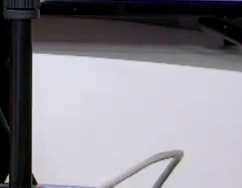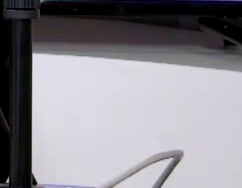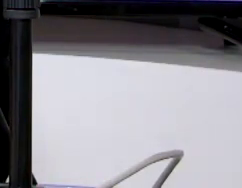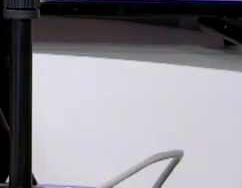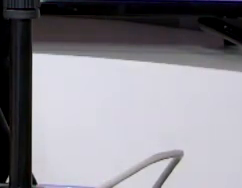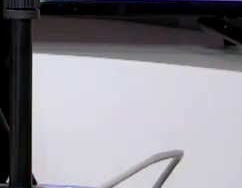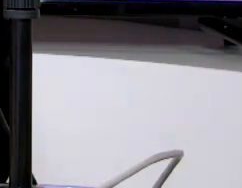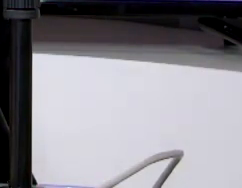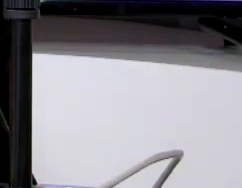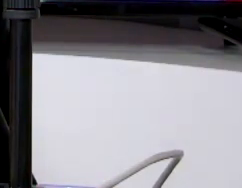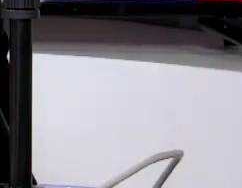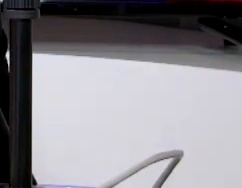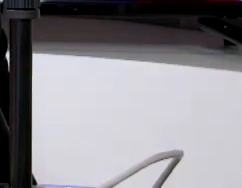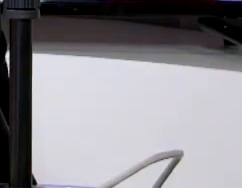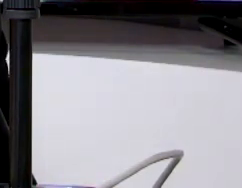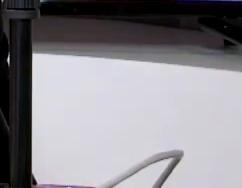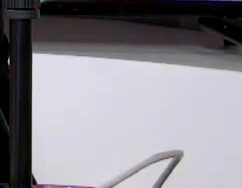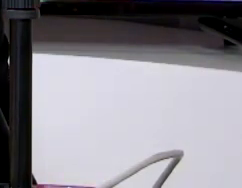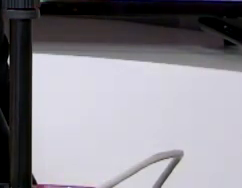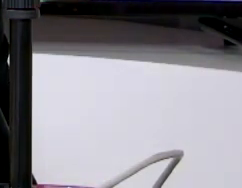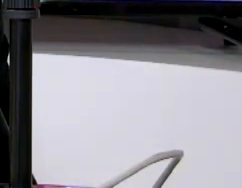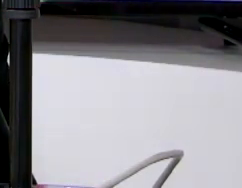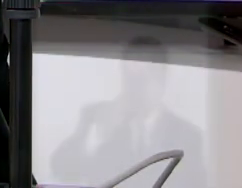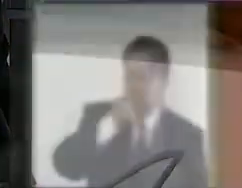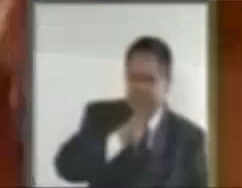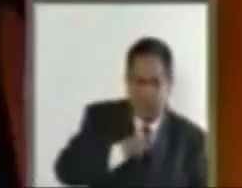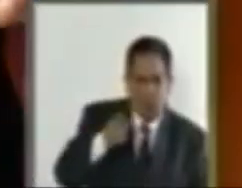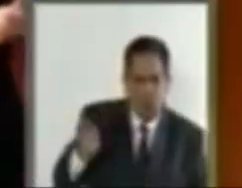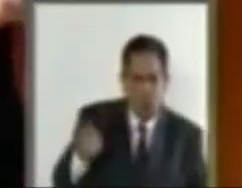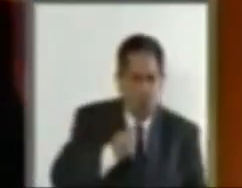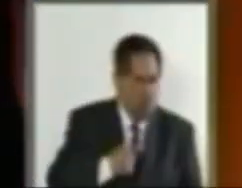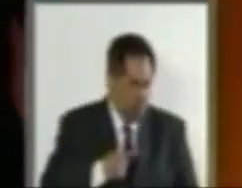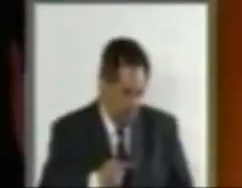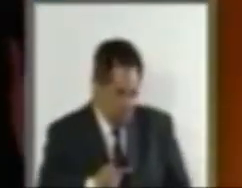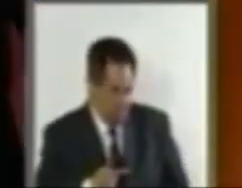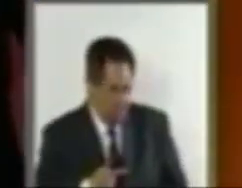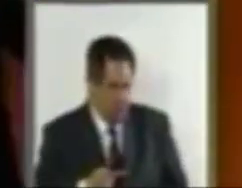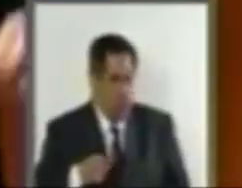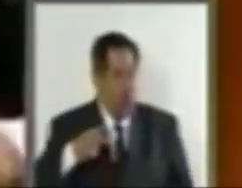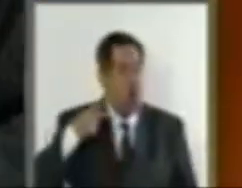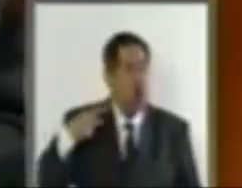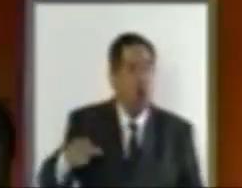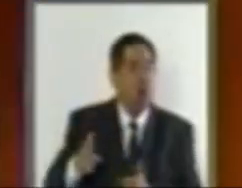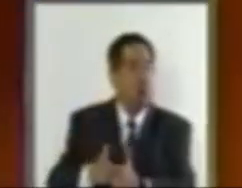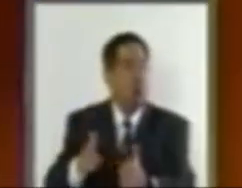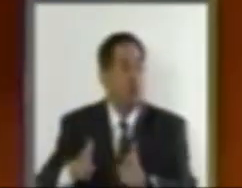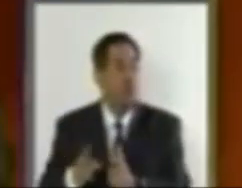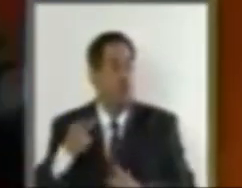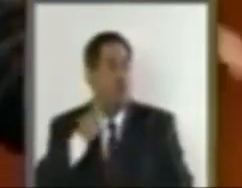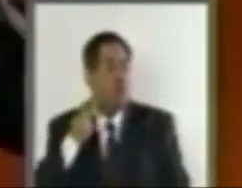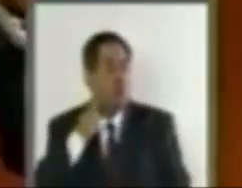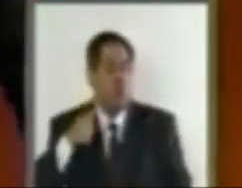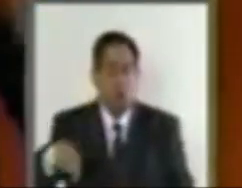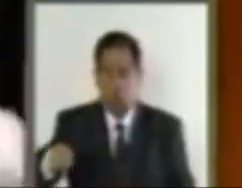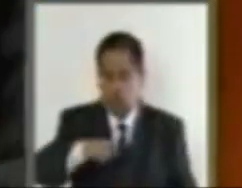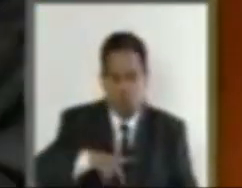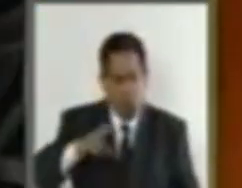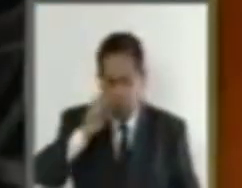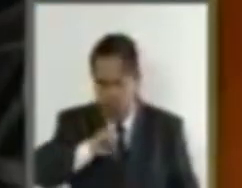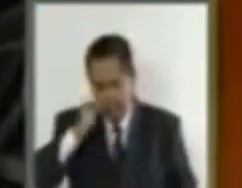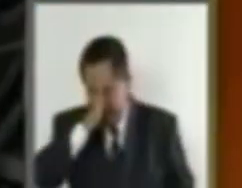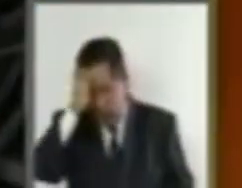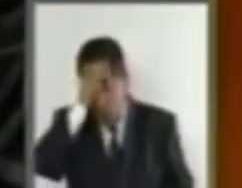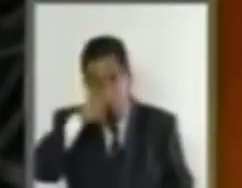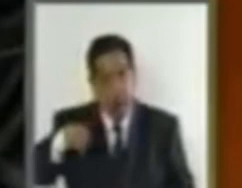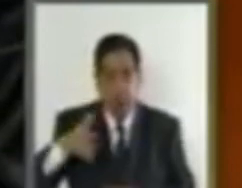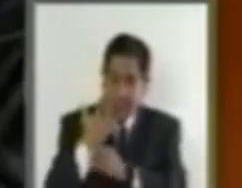102? ¿No la podemos saber? Yo lo que te puedo decir, Carmen, con absoluta claridad y contundencia, que yo estoy porque